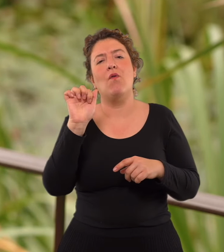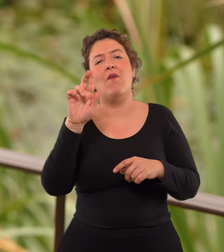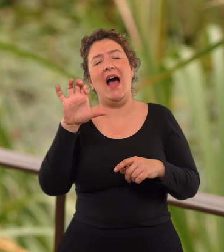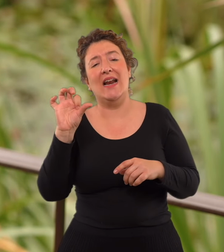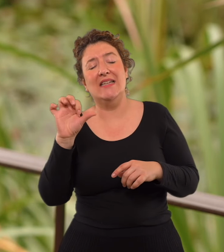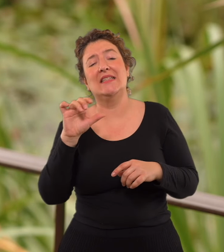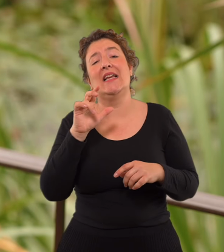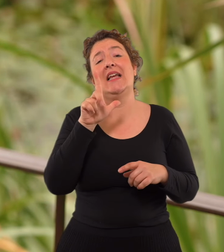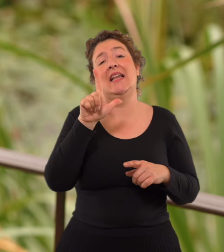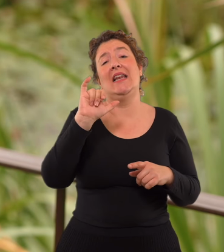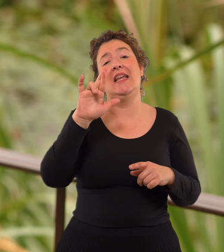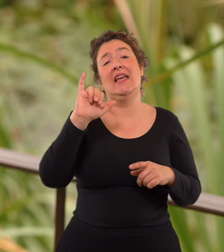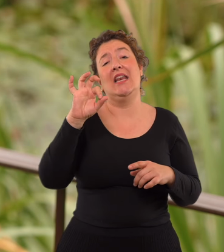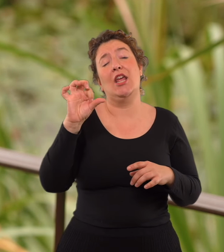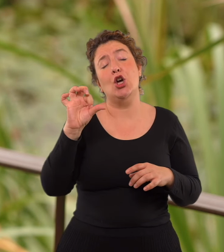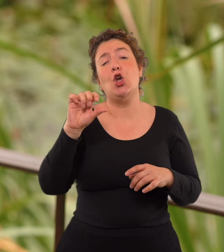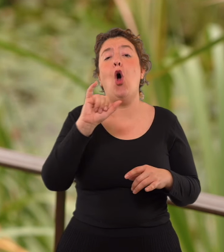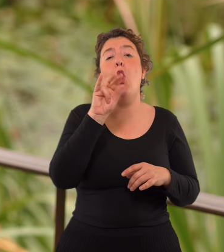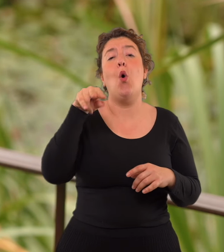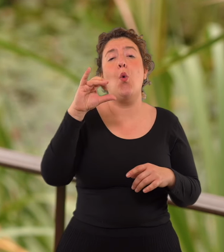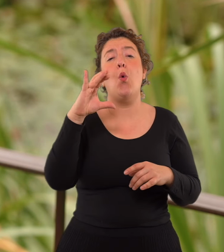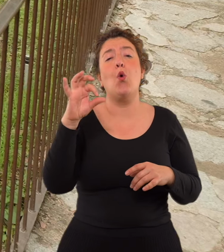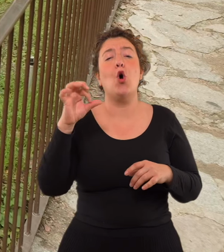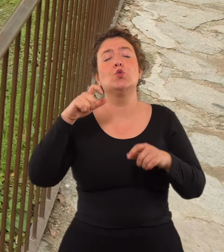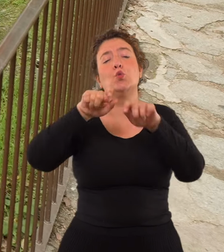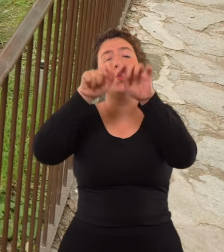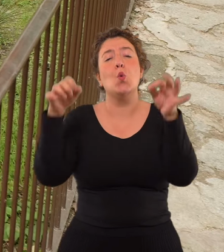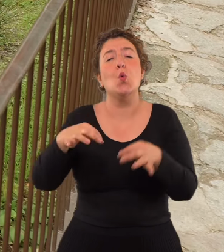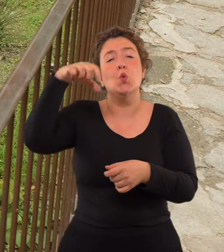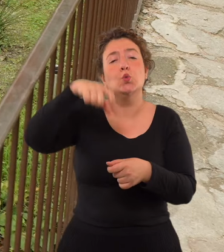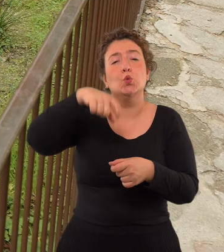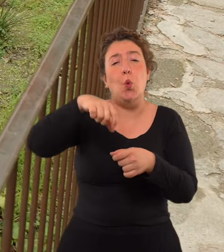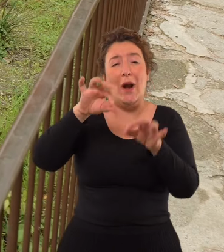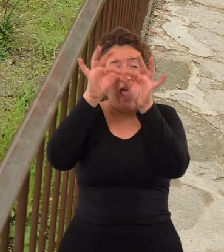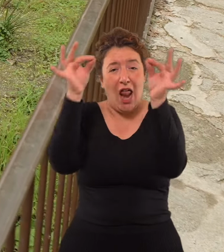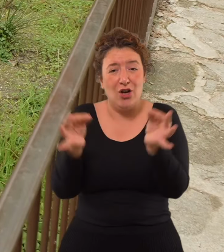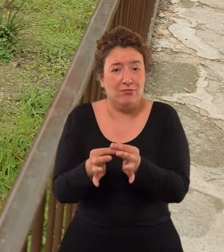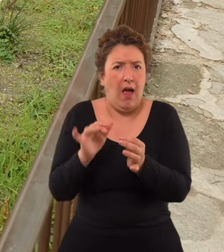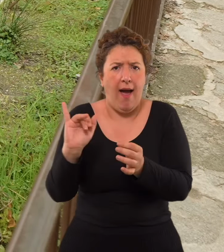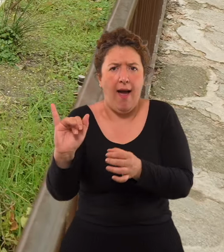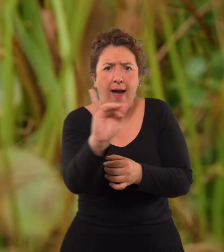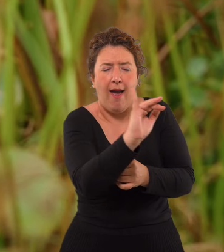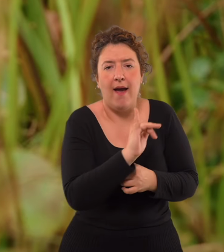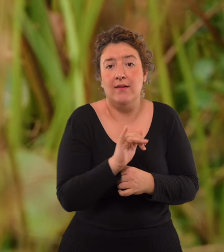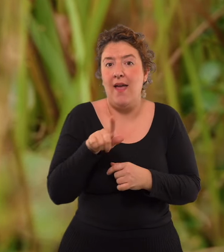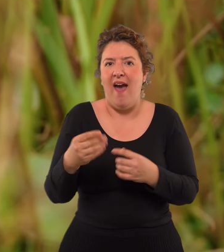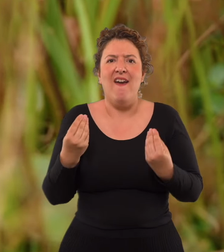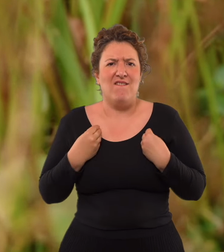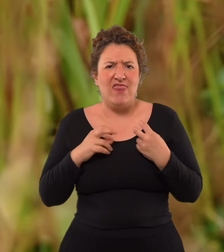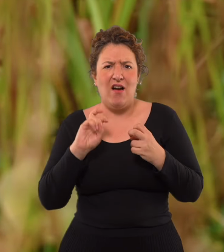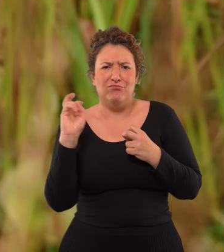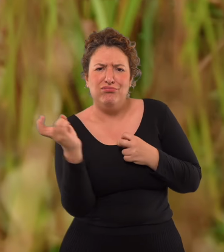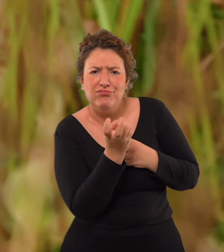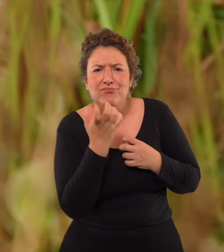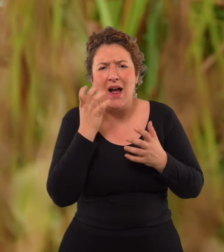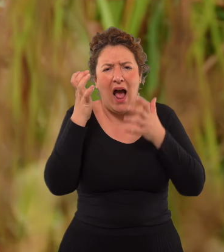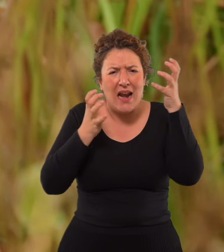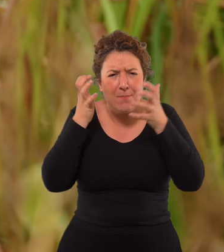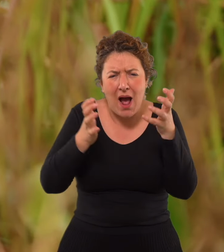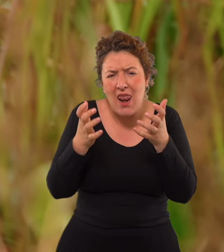Nenúfares, lirios de agua o juncos churreros son algunas de las especies que podemos encontrar. Entre ellas, se abre paso la